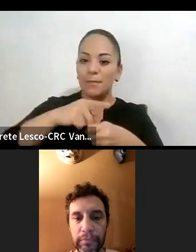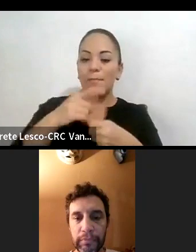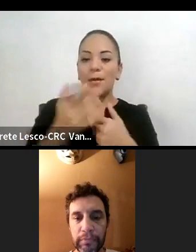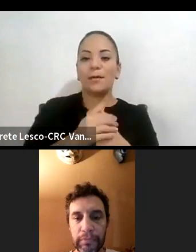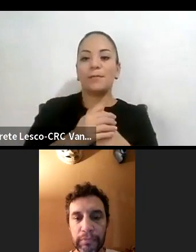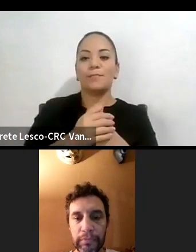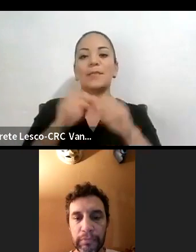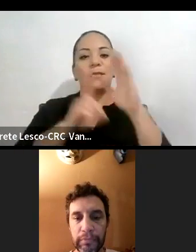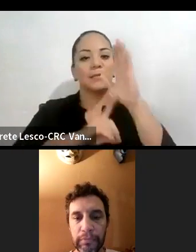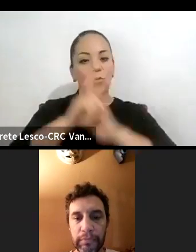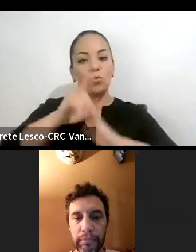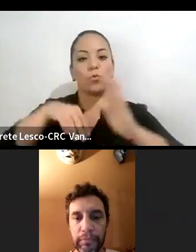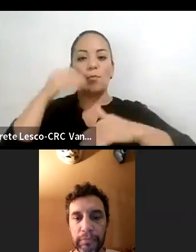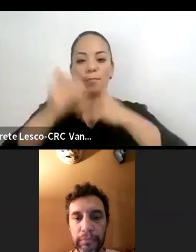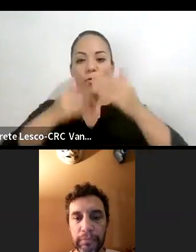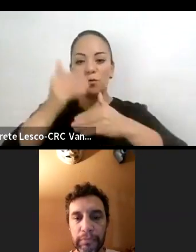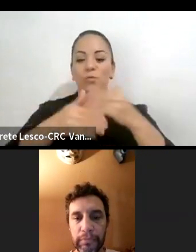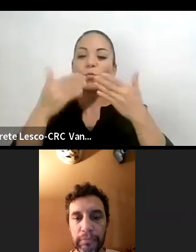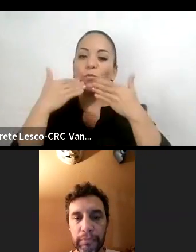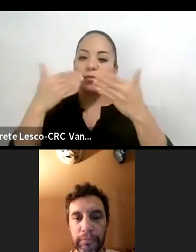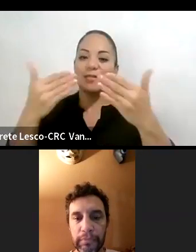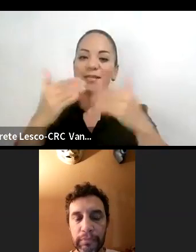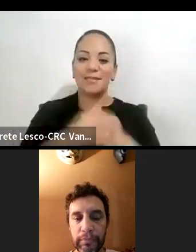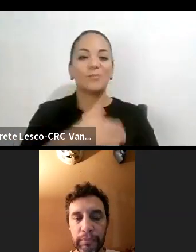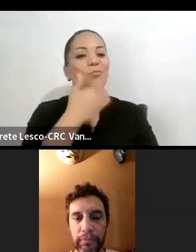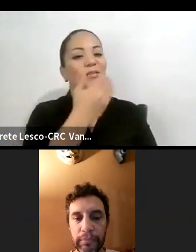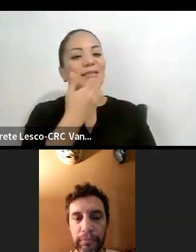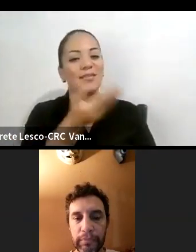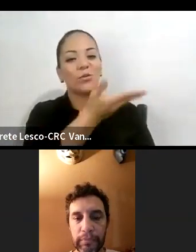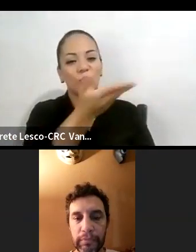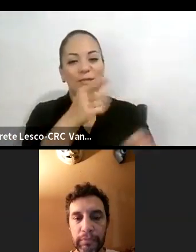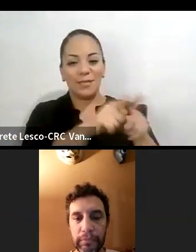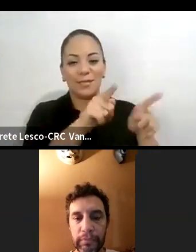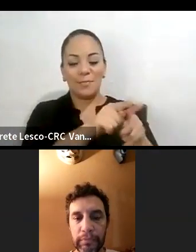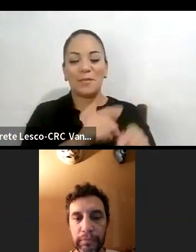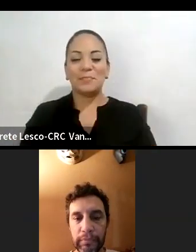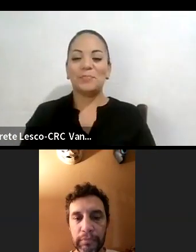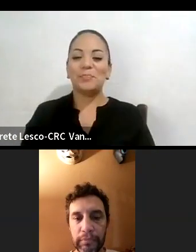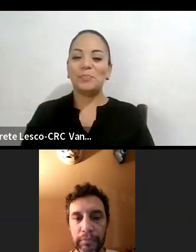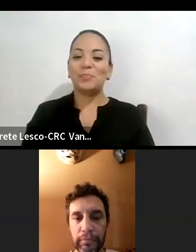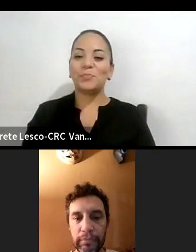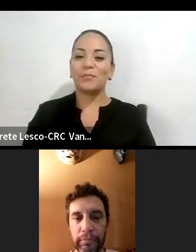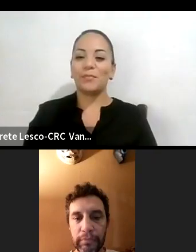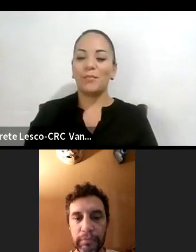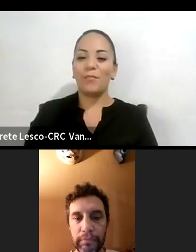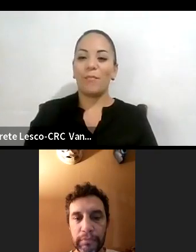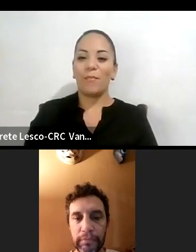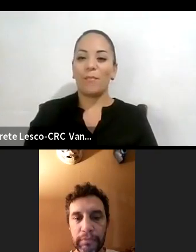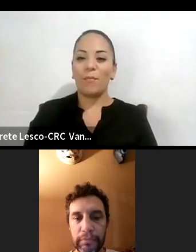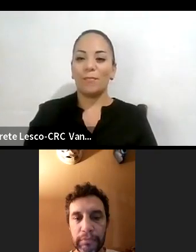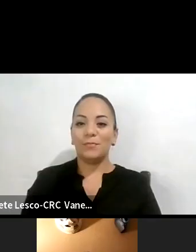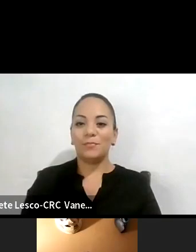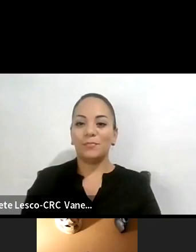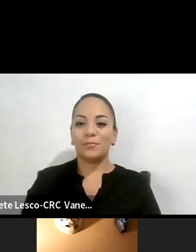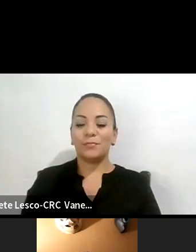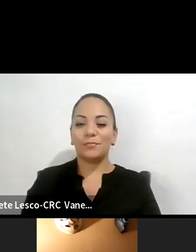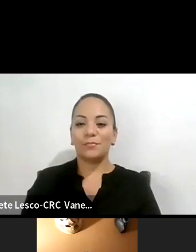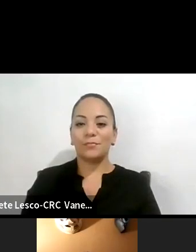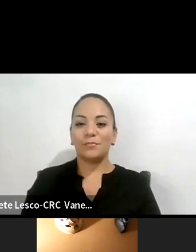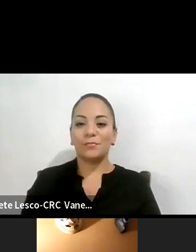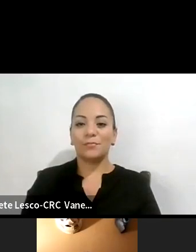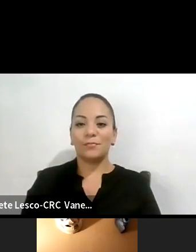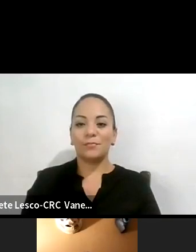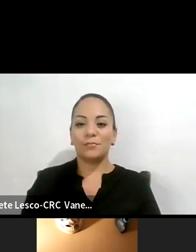el desarrollo del proceso. Muchas gracias. Muchas gracias a ustedes también. Y hoy, bueno, ahora Paula